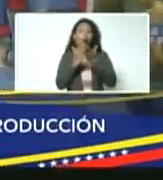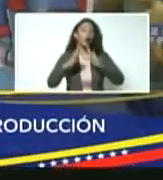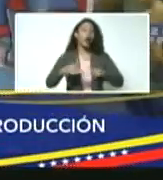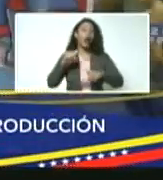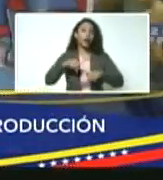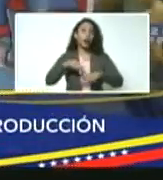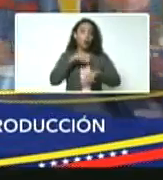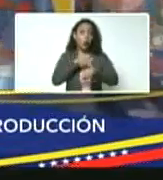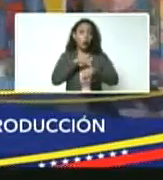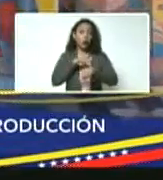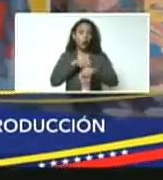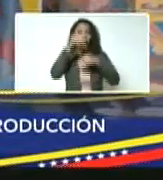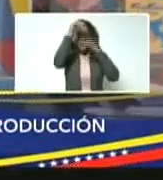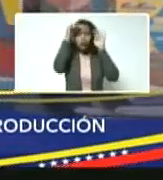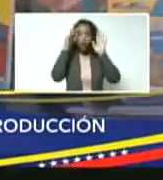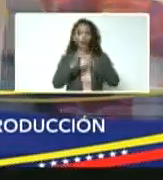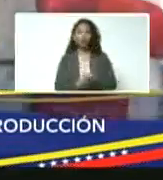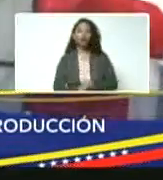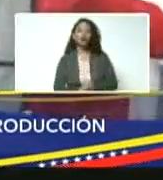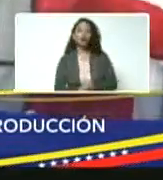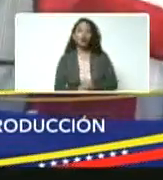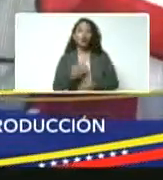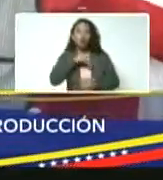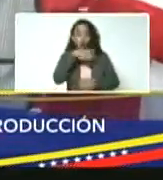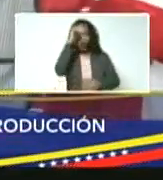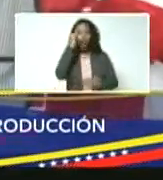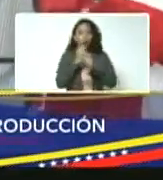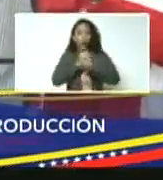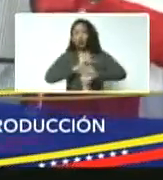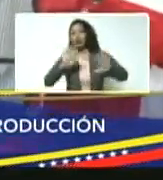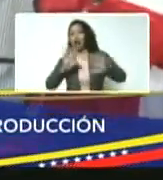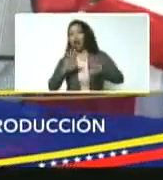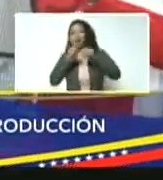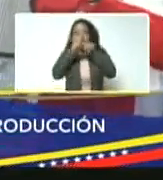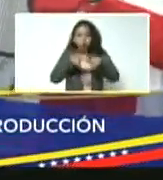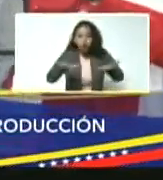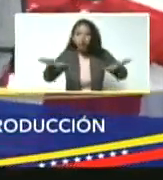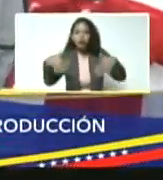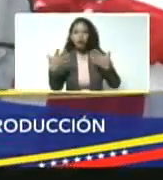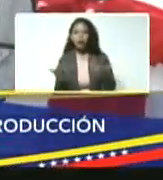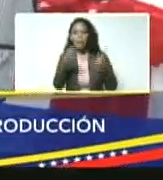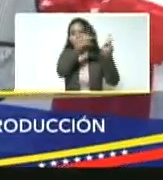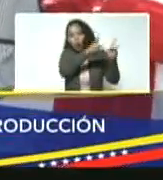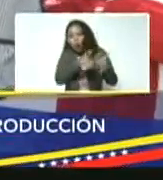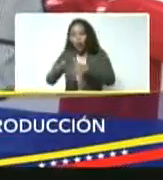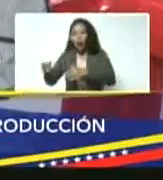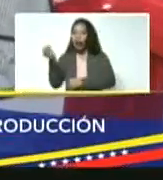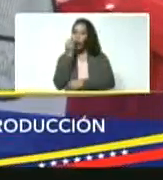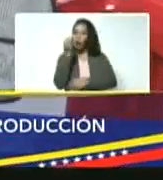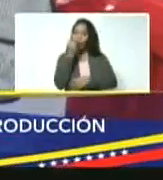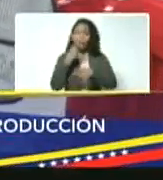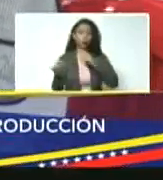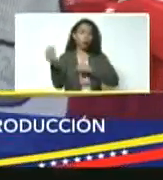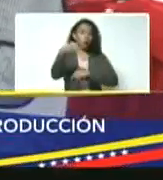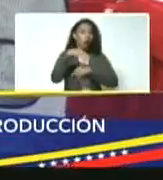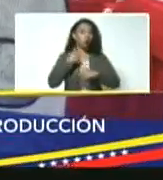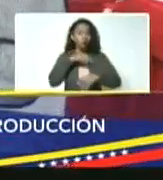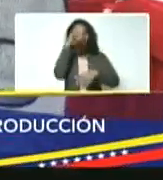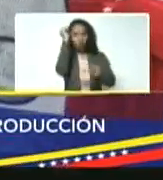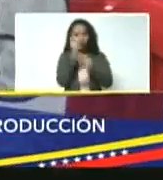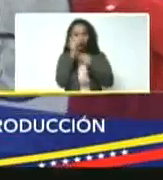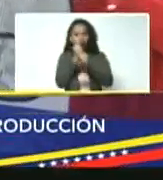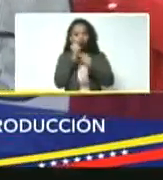estos momentos atendidas, donde estamos trabajando ya con el despliegue de programa de alimentación, pero además estamos